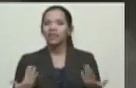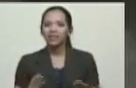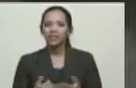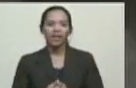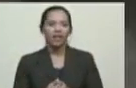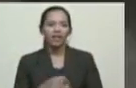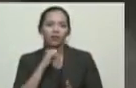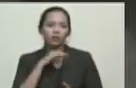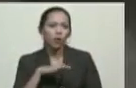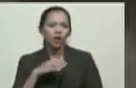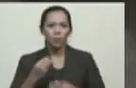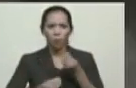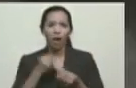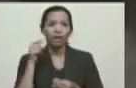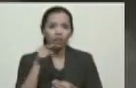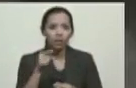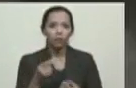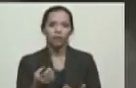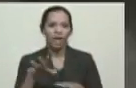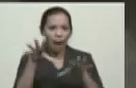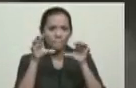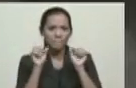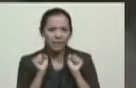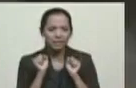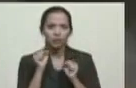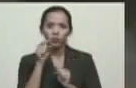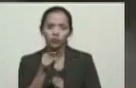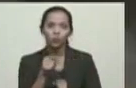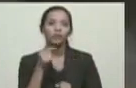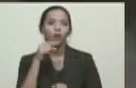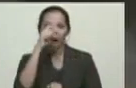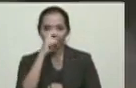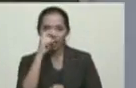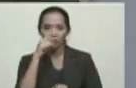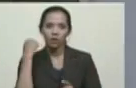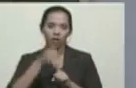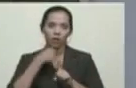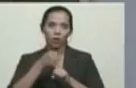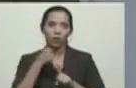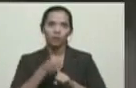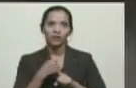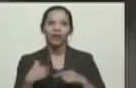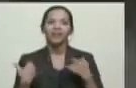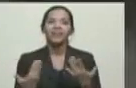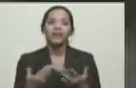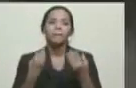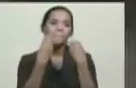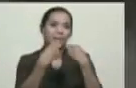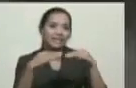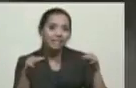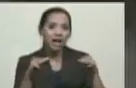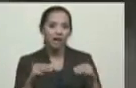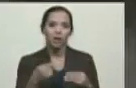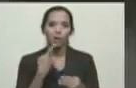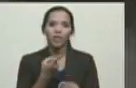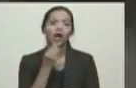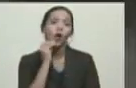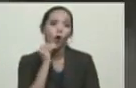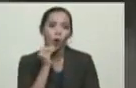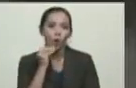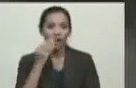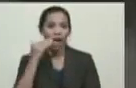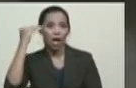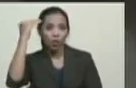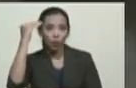retrospectiva puedes hacer tú? ¿Qué has aprendido tú en estos años de lucha? ¿Y qué lección, qué mensaje le puedes dar a esos jóvenes,